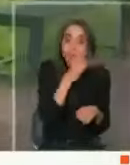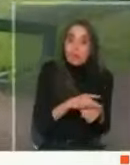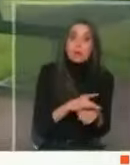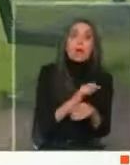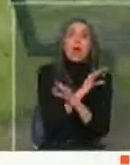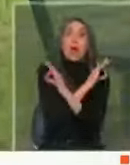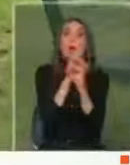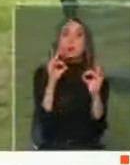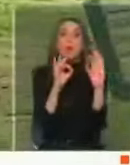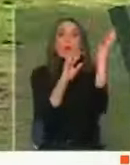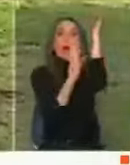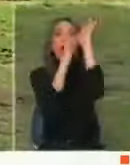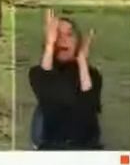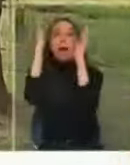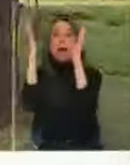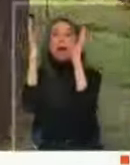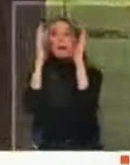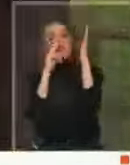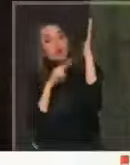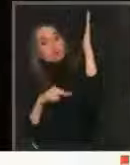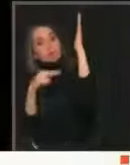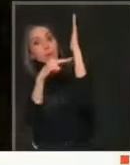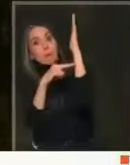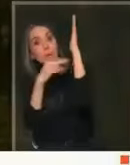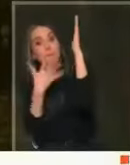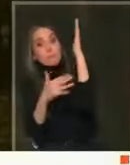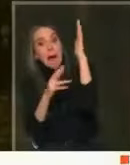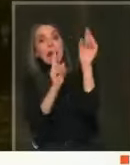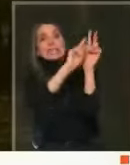mantención, digamos, de ver los árboles que están afectados.